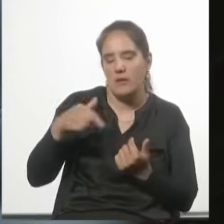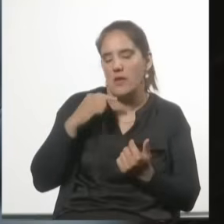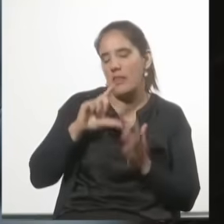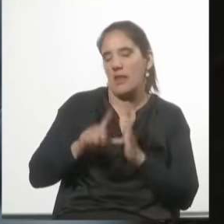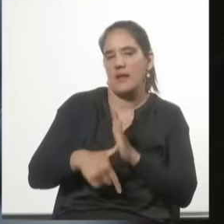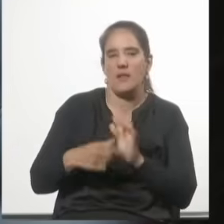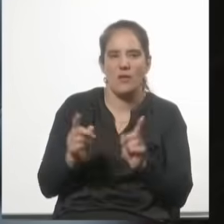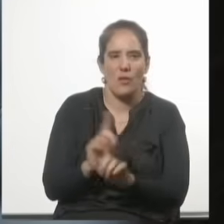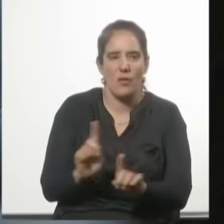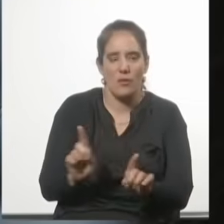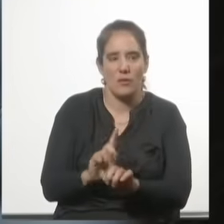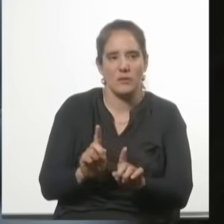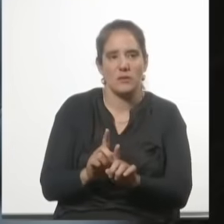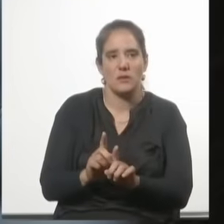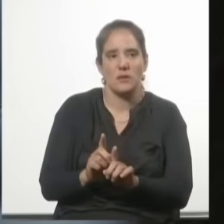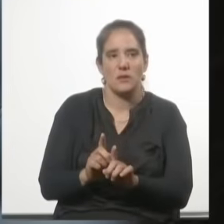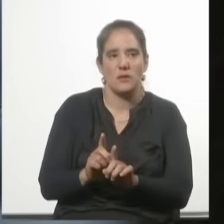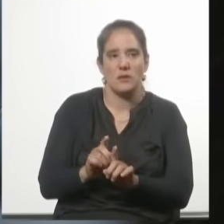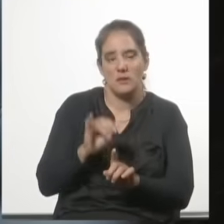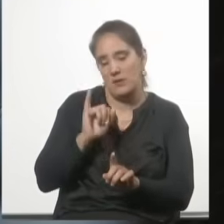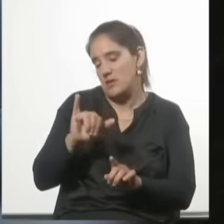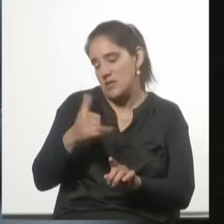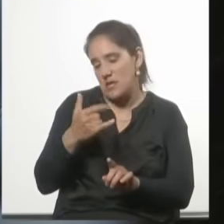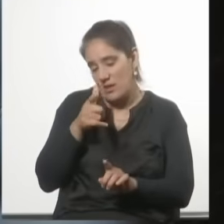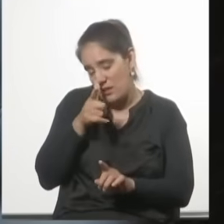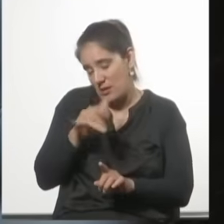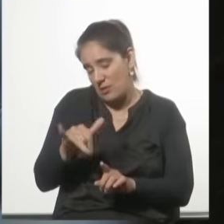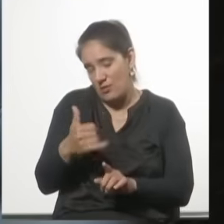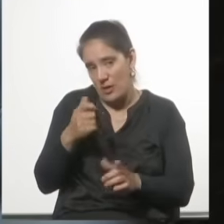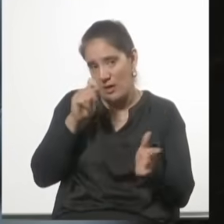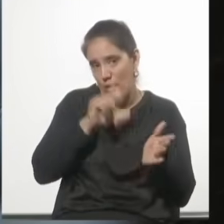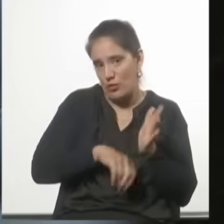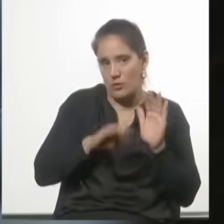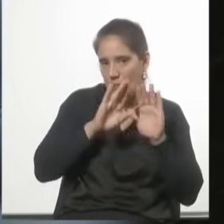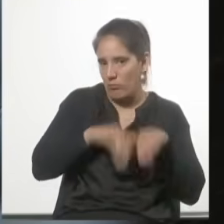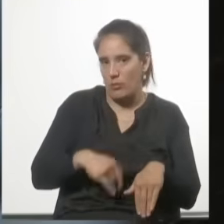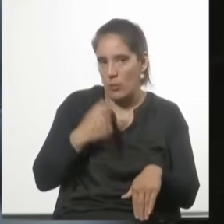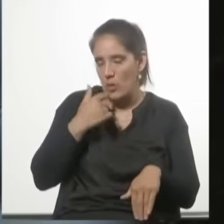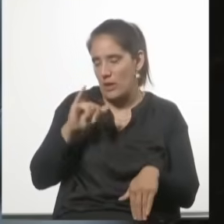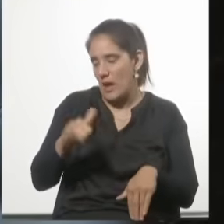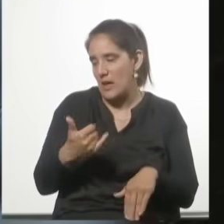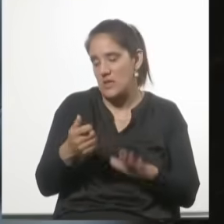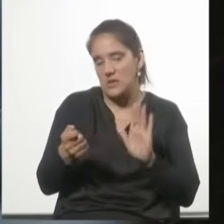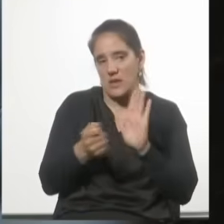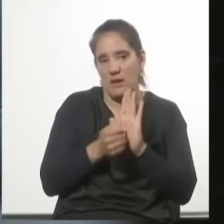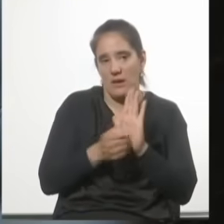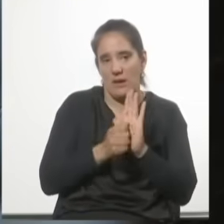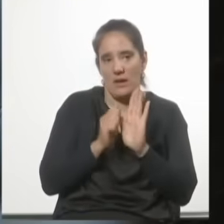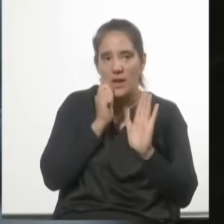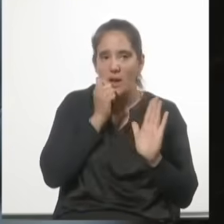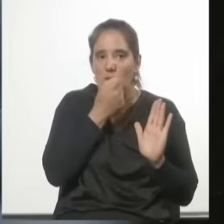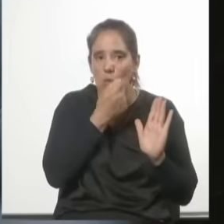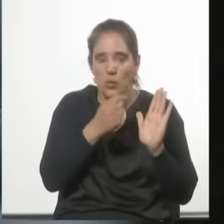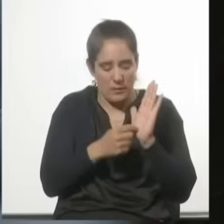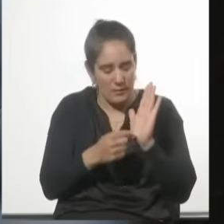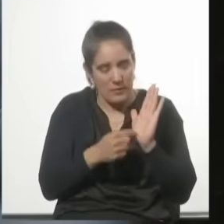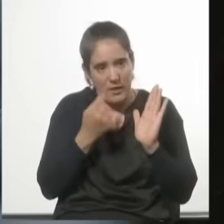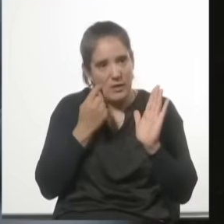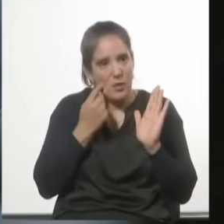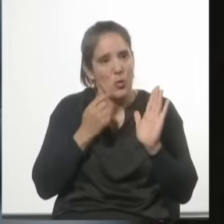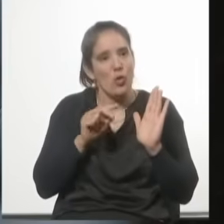demora, que por sí mismo debió haberse hecho caer el contrato conforme lo establece la citada cláusula